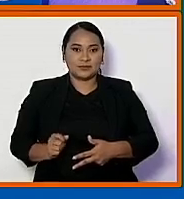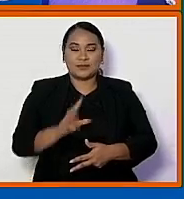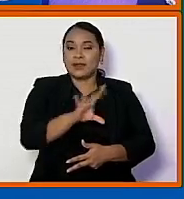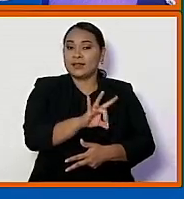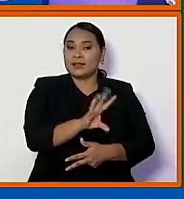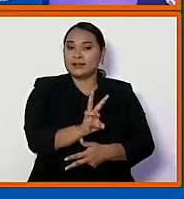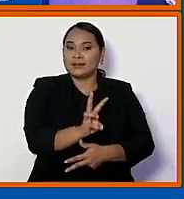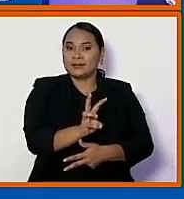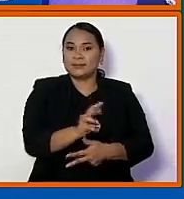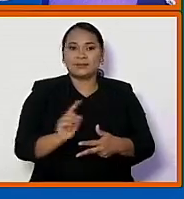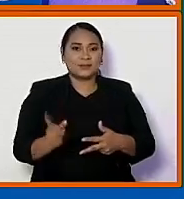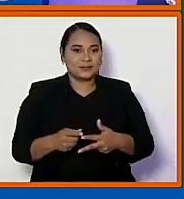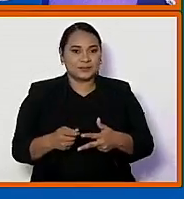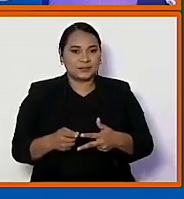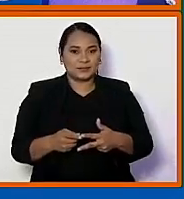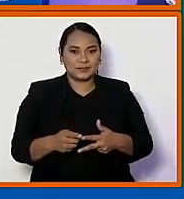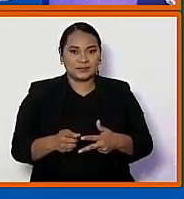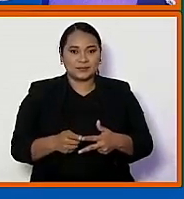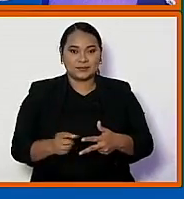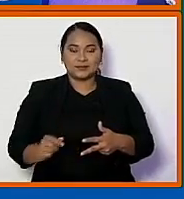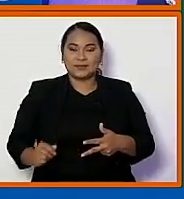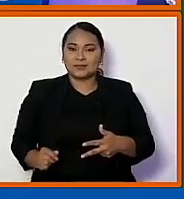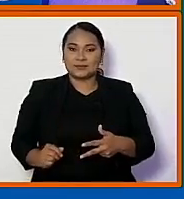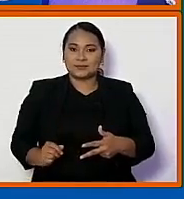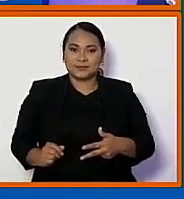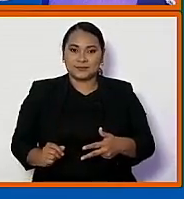86. Segundo número ganador,